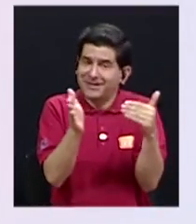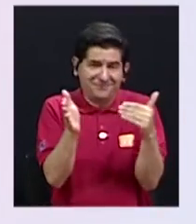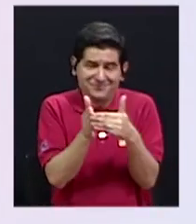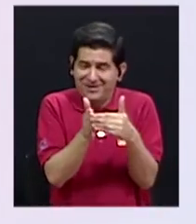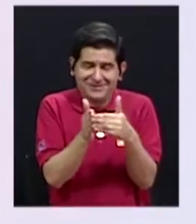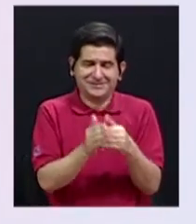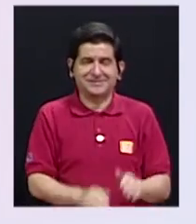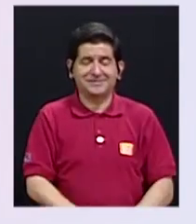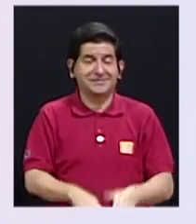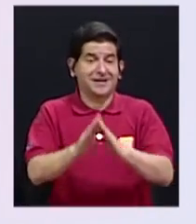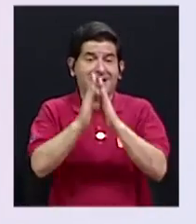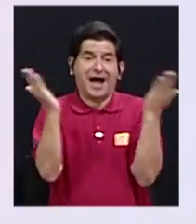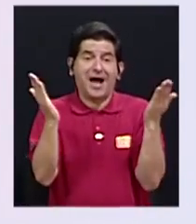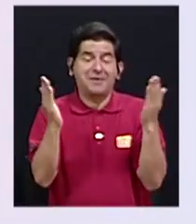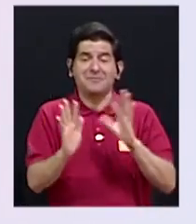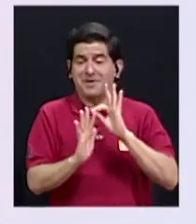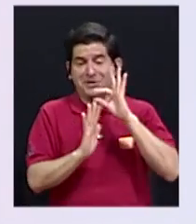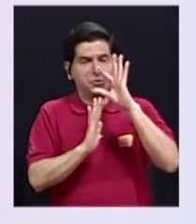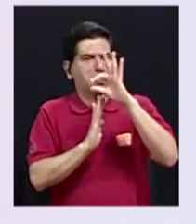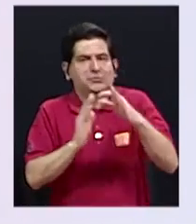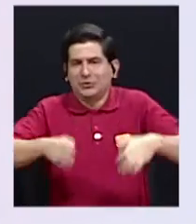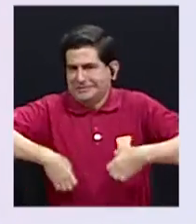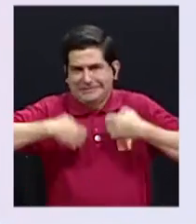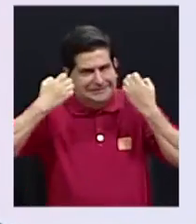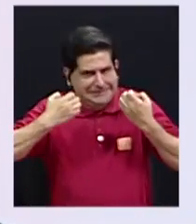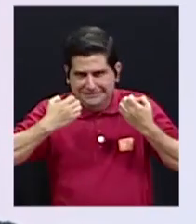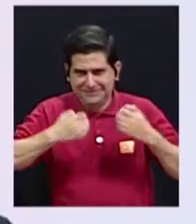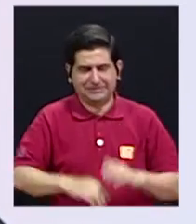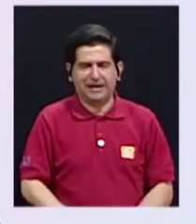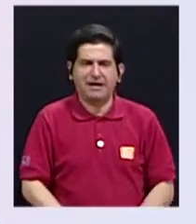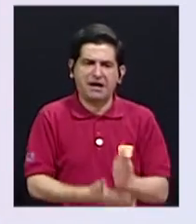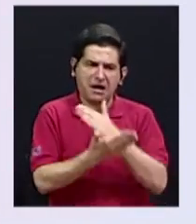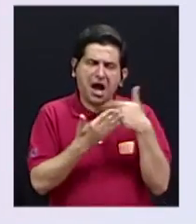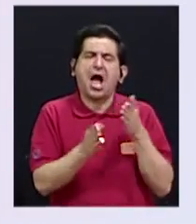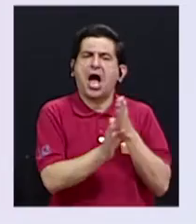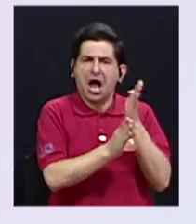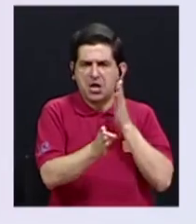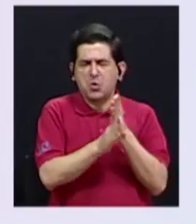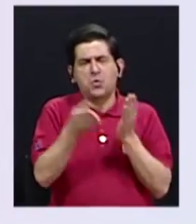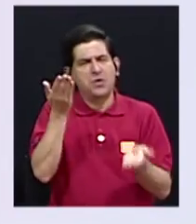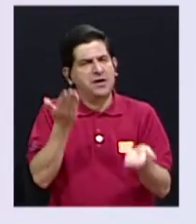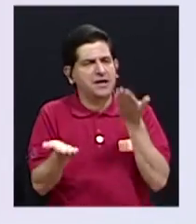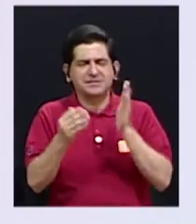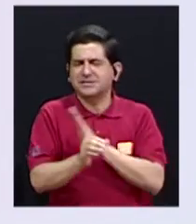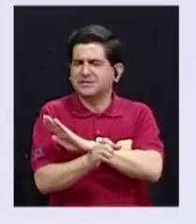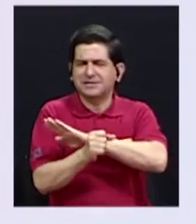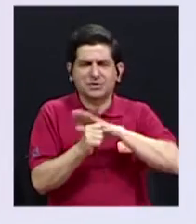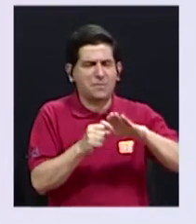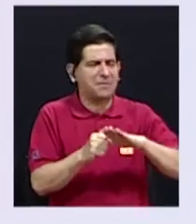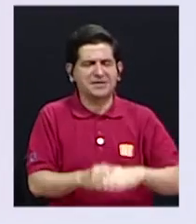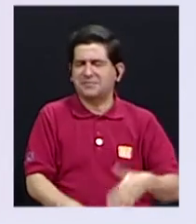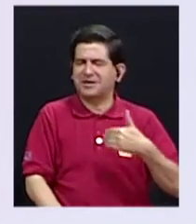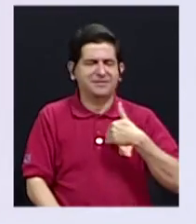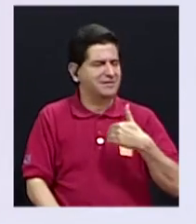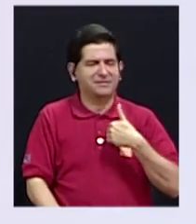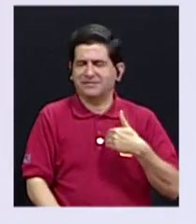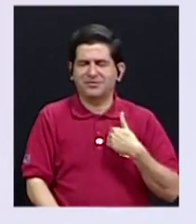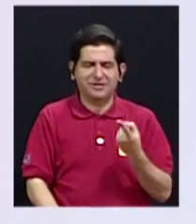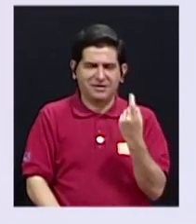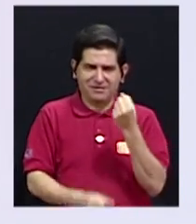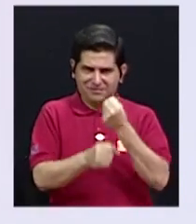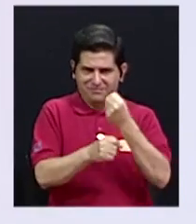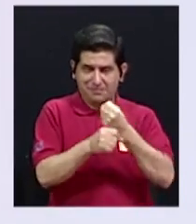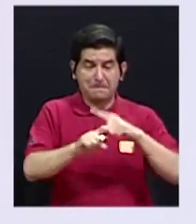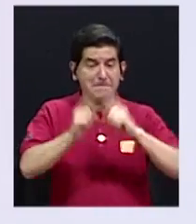amplia gama de posibilidades que hay verdad entonces si algunas carreras se escapan por completo del desempleo pero